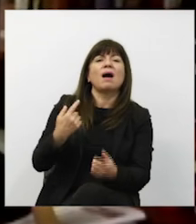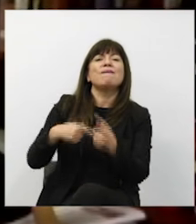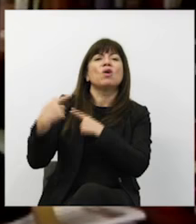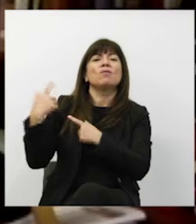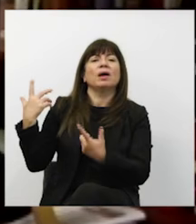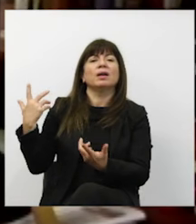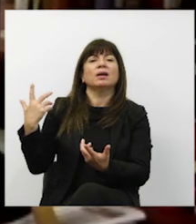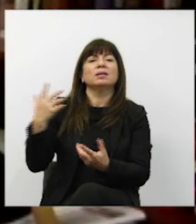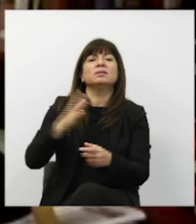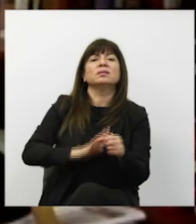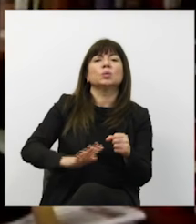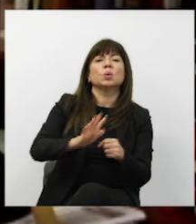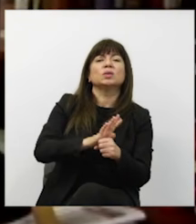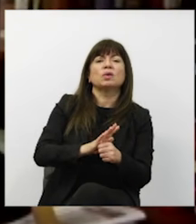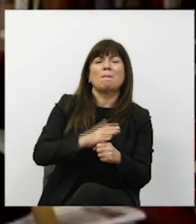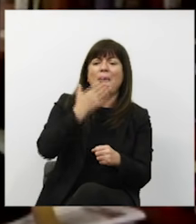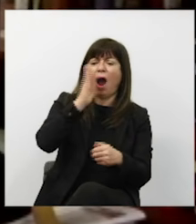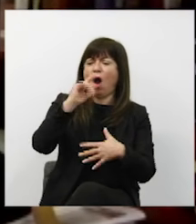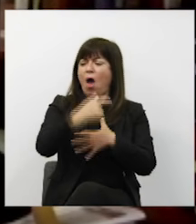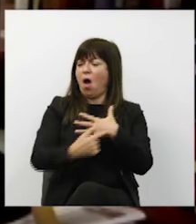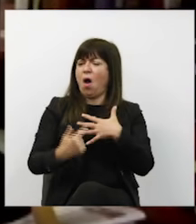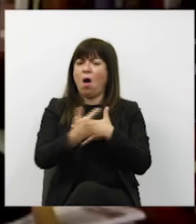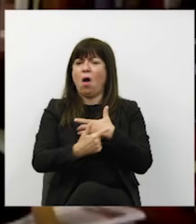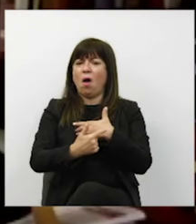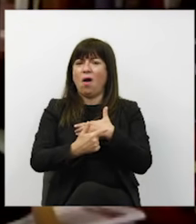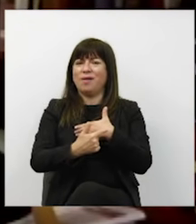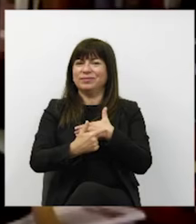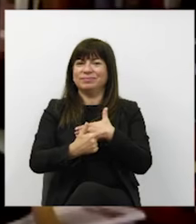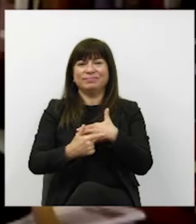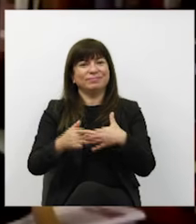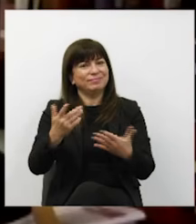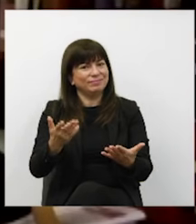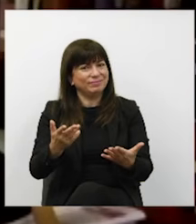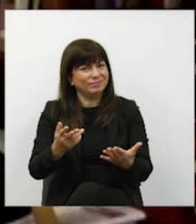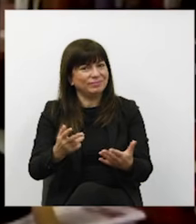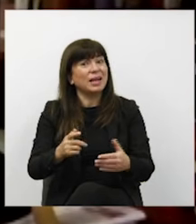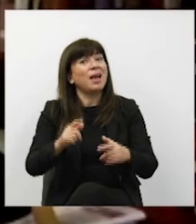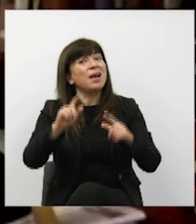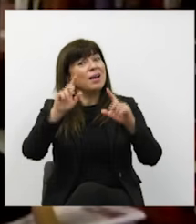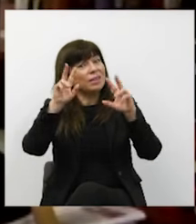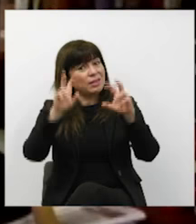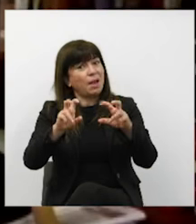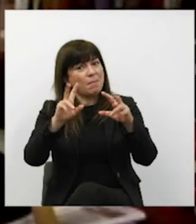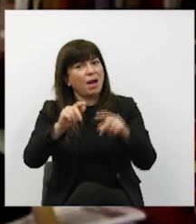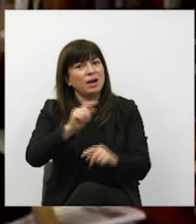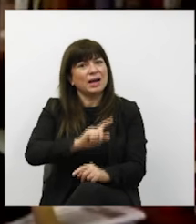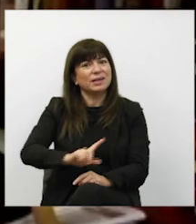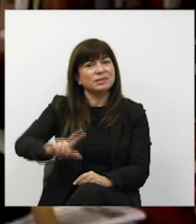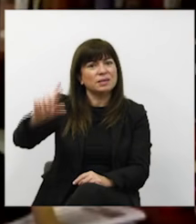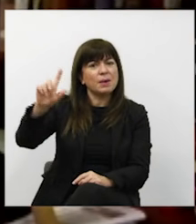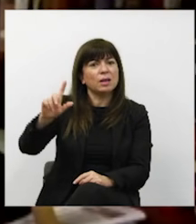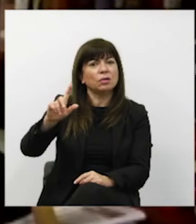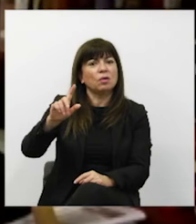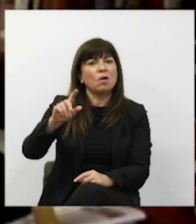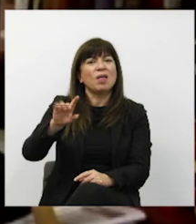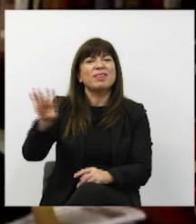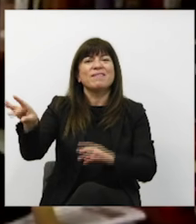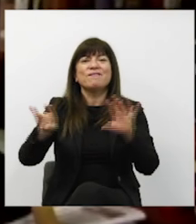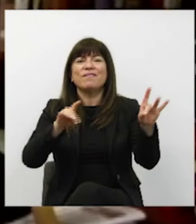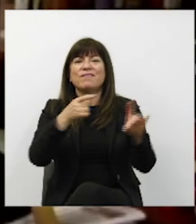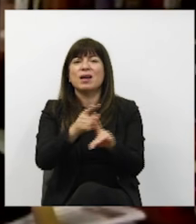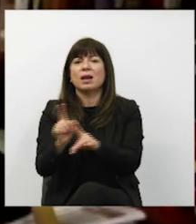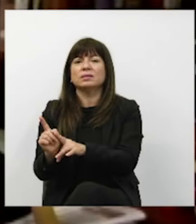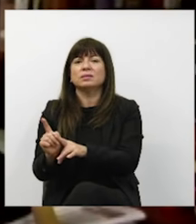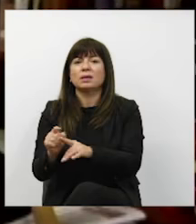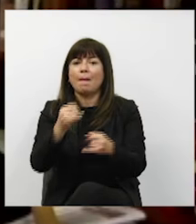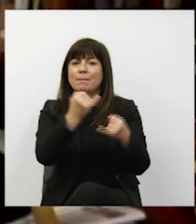esa situación. Con respecto al tema del crecimiento, creo que hay que distinguir entre corto plazo y largo plazo.